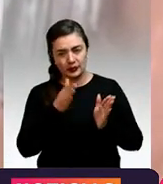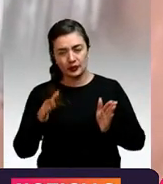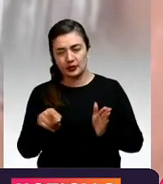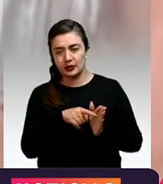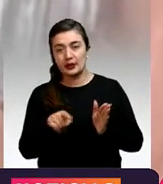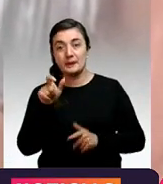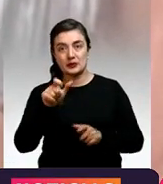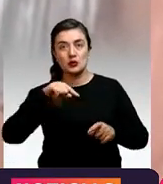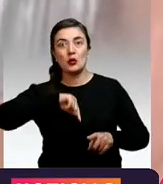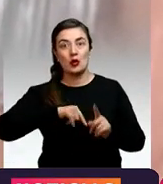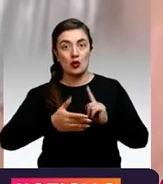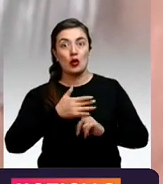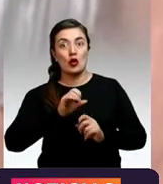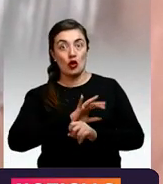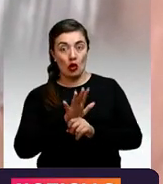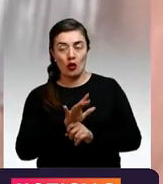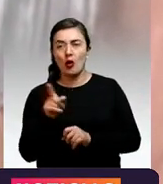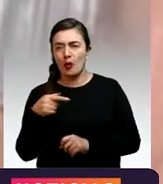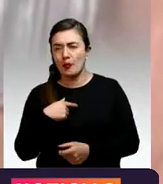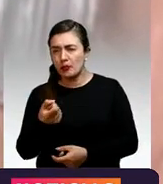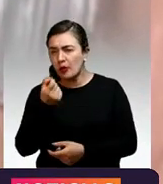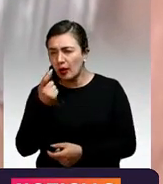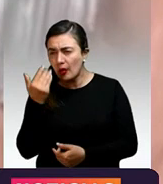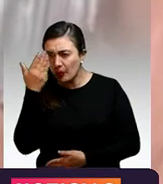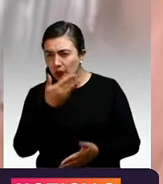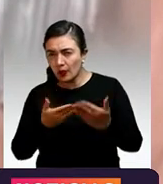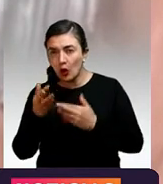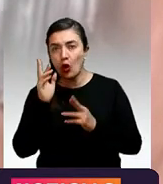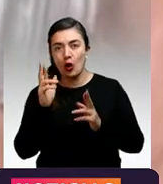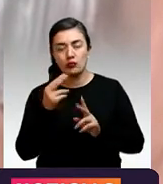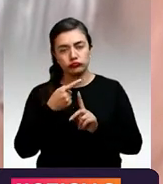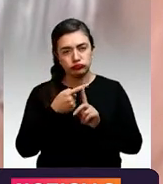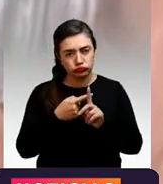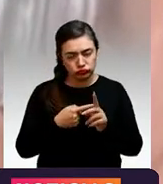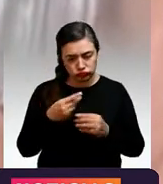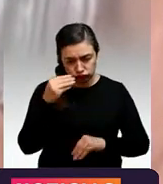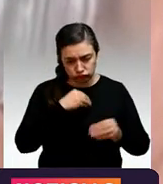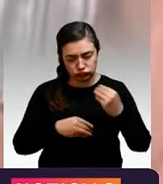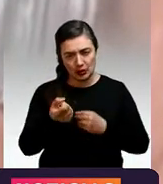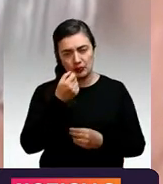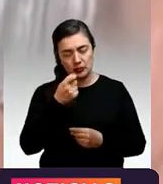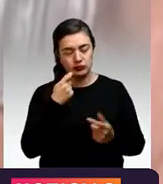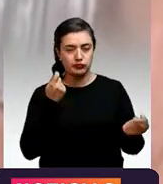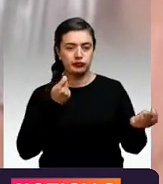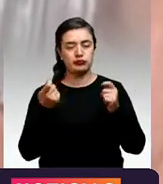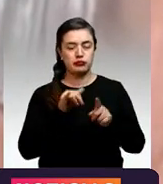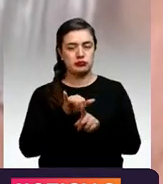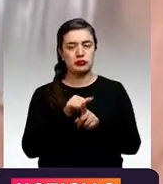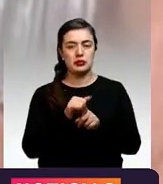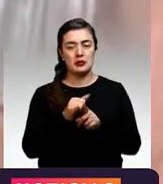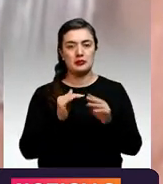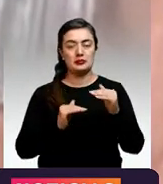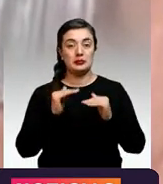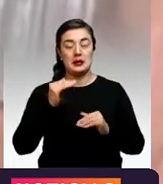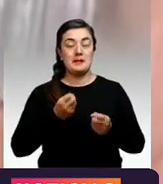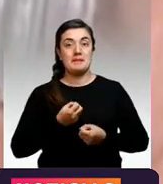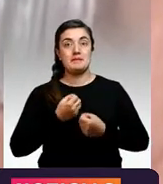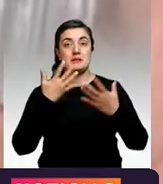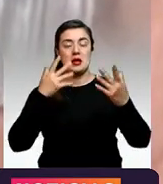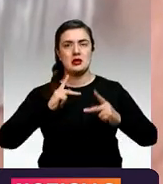COVID, esperando que este medicamento pueda modular la hiperreactividad